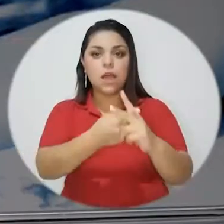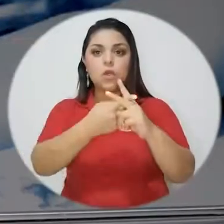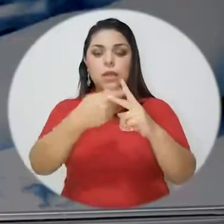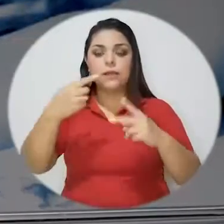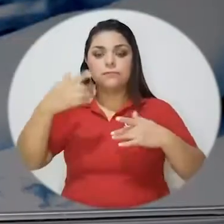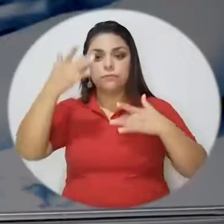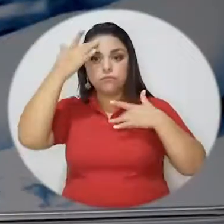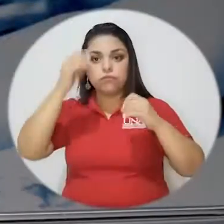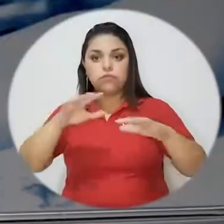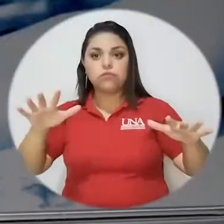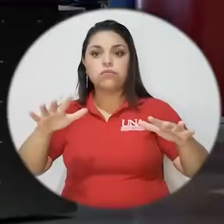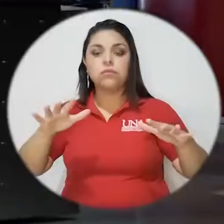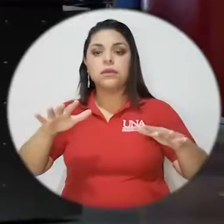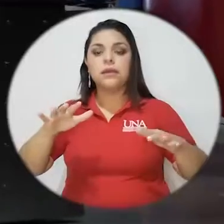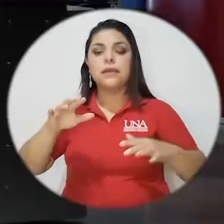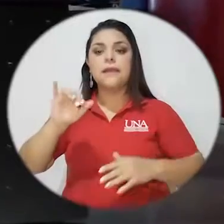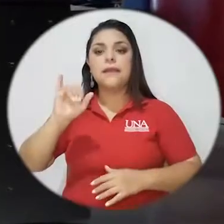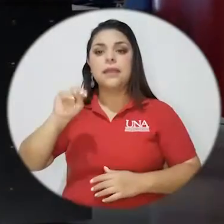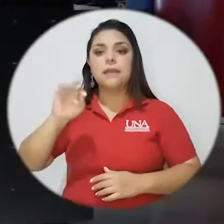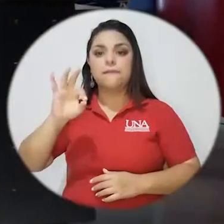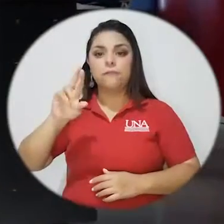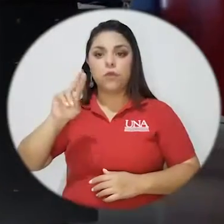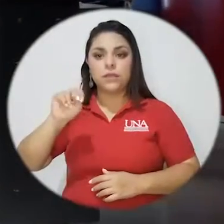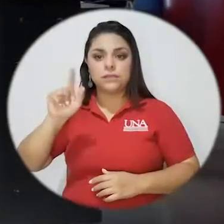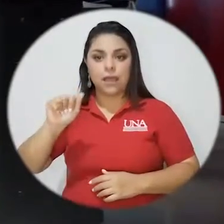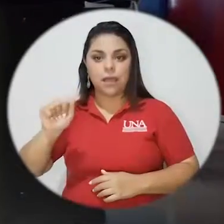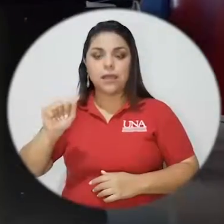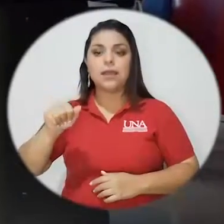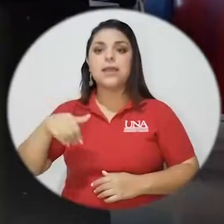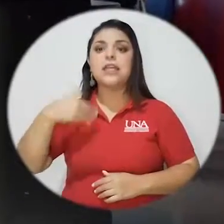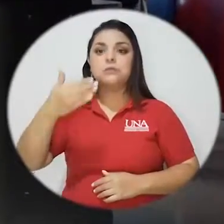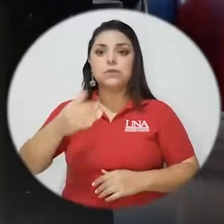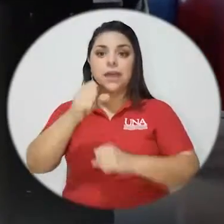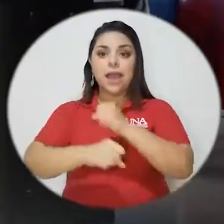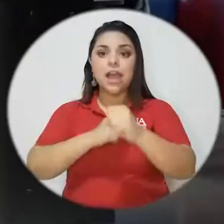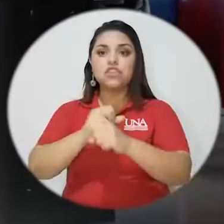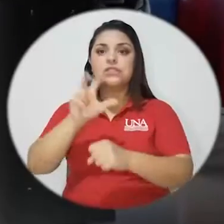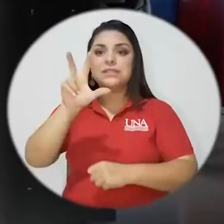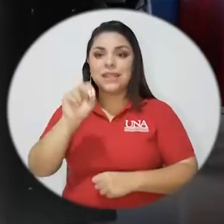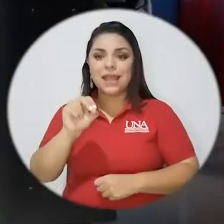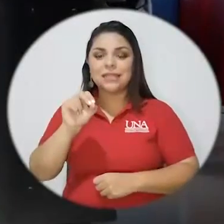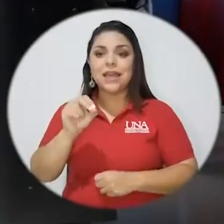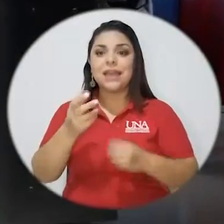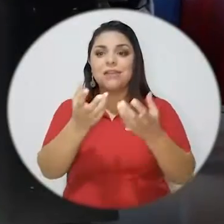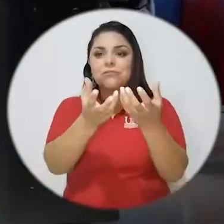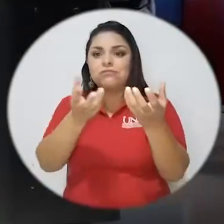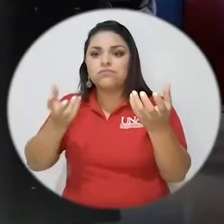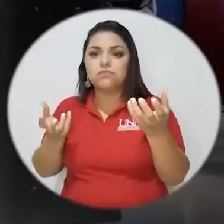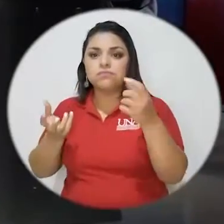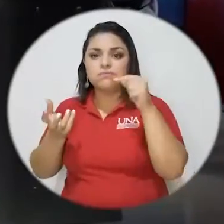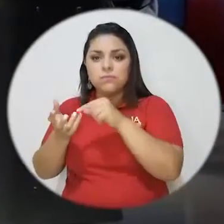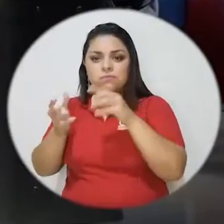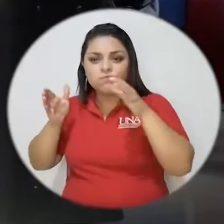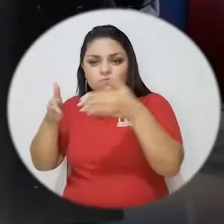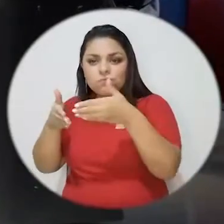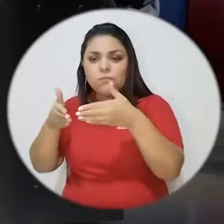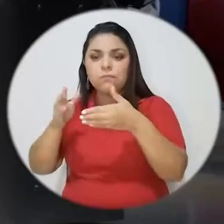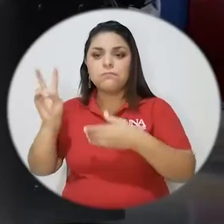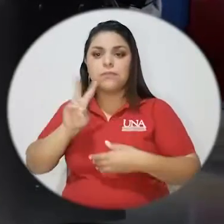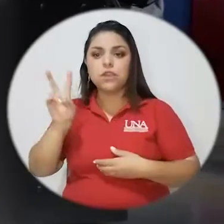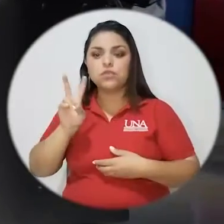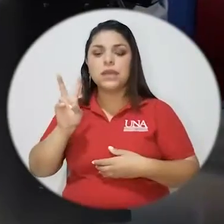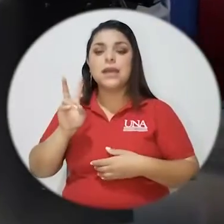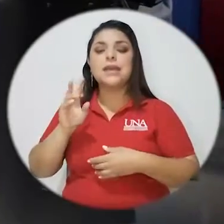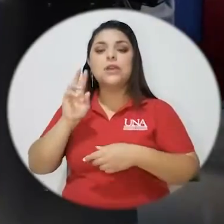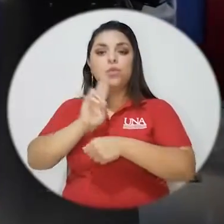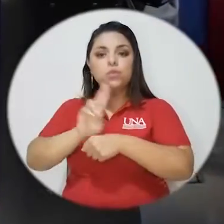y posteriormente, a partir de los años 30, con el aislamiento de estos virus y la utilización y la fabricación